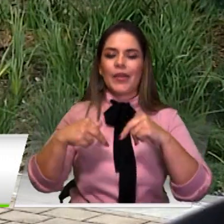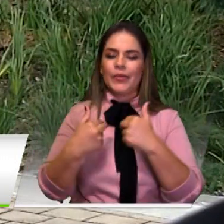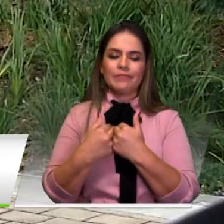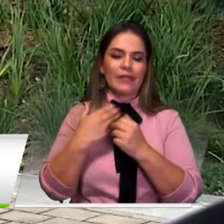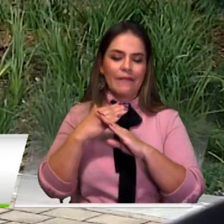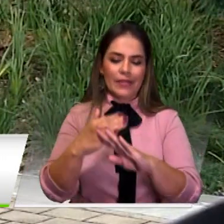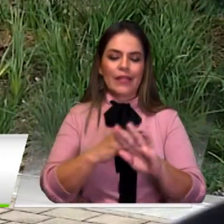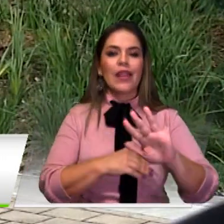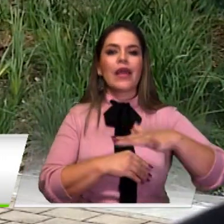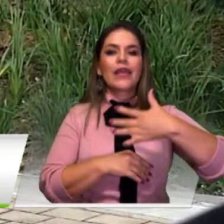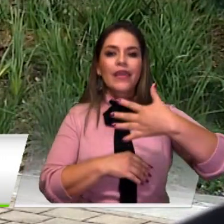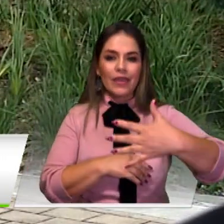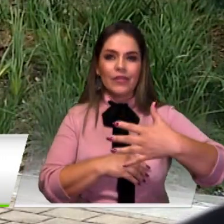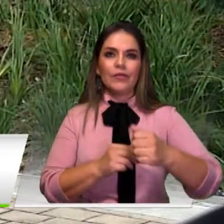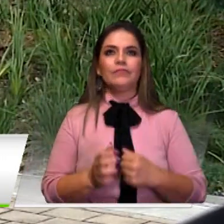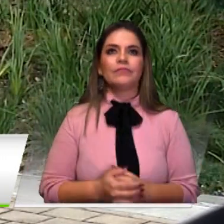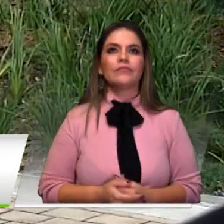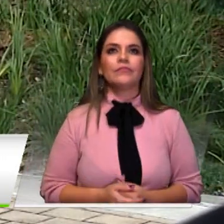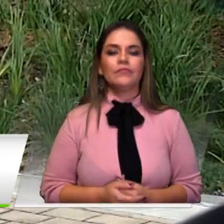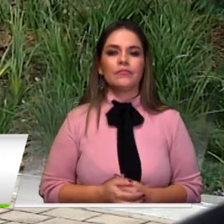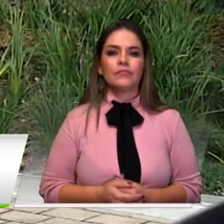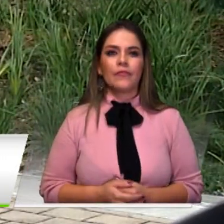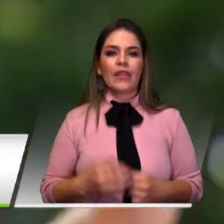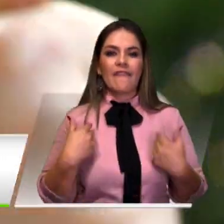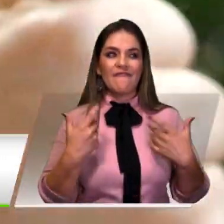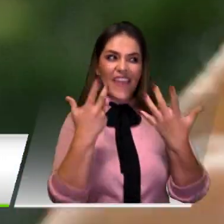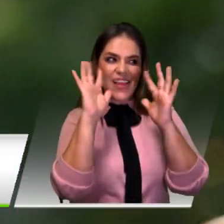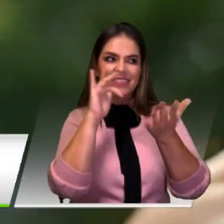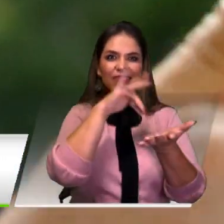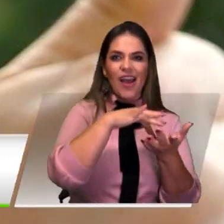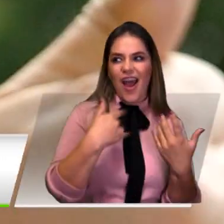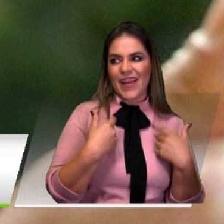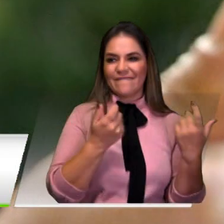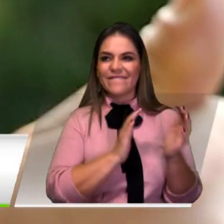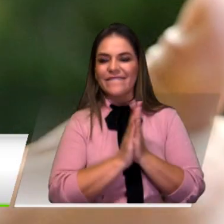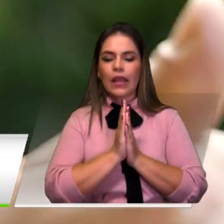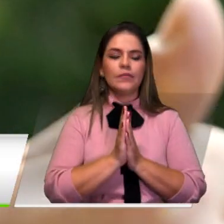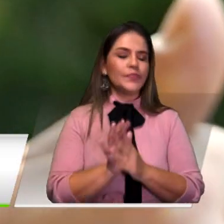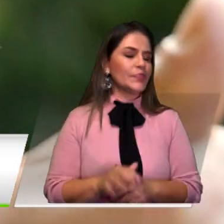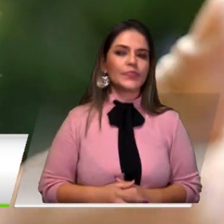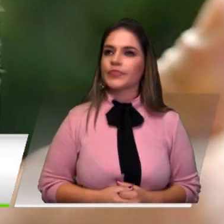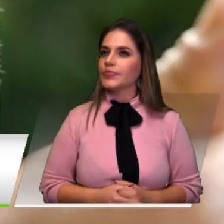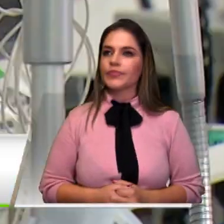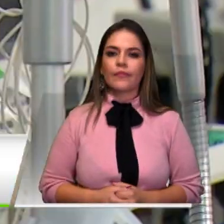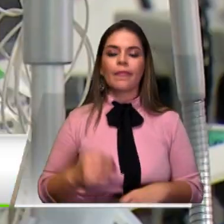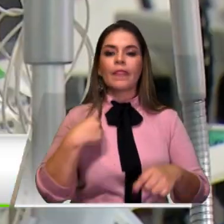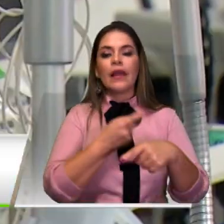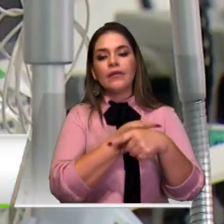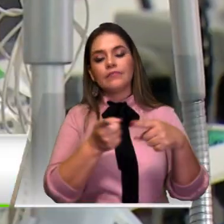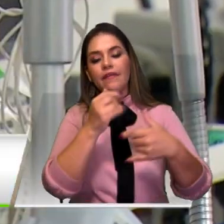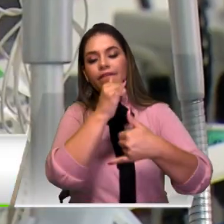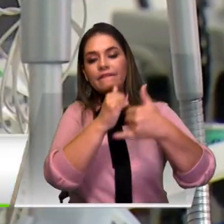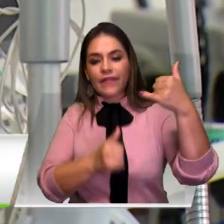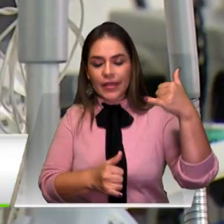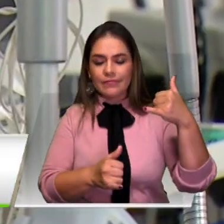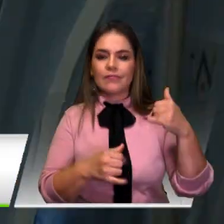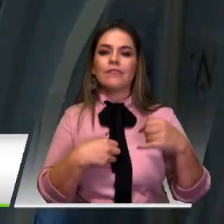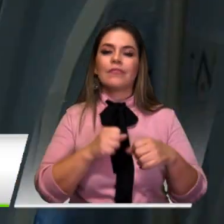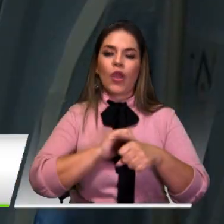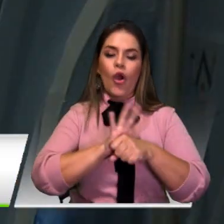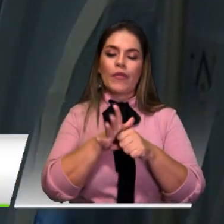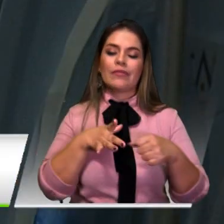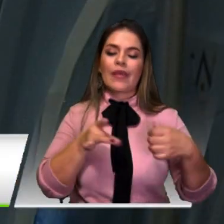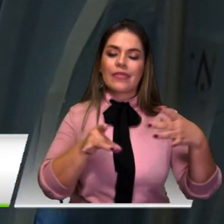último, quinto, no organizar ni participar en fiestas. Según los versados, con las fiestas de fin de año se pueden aumentar los contagios y por